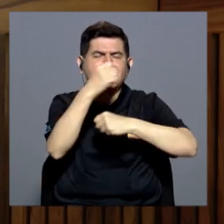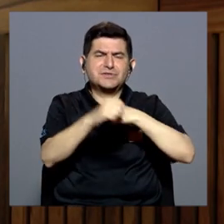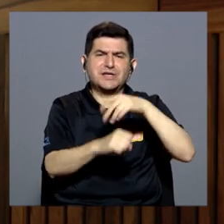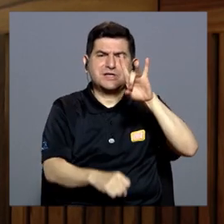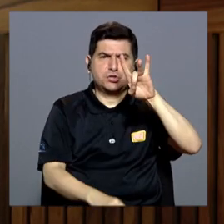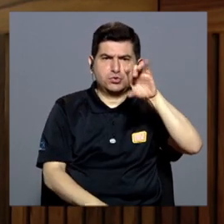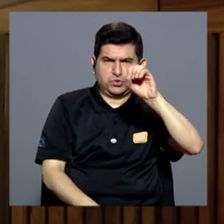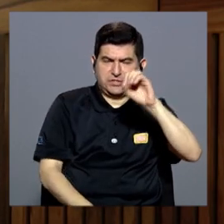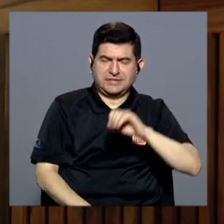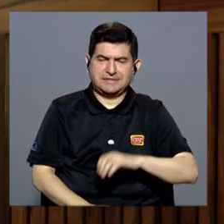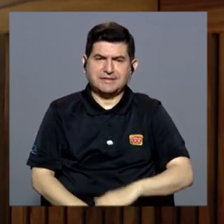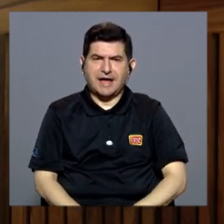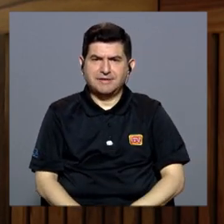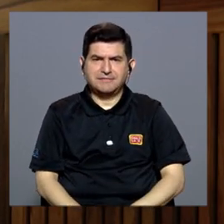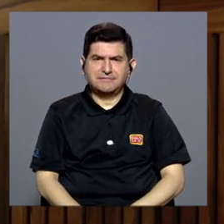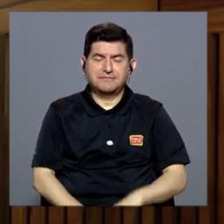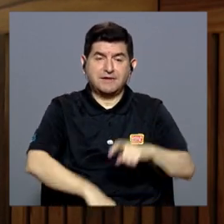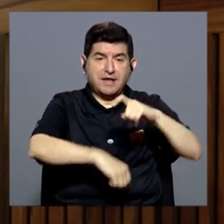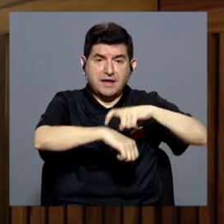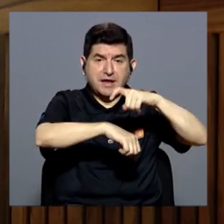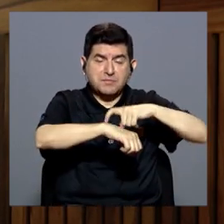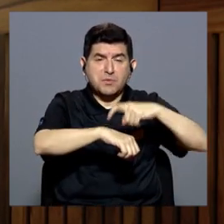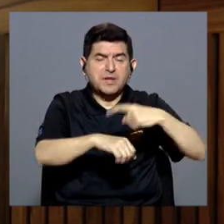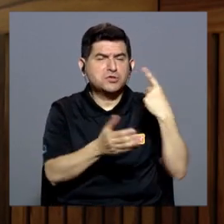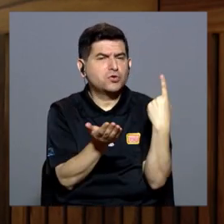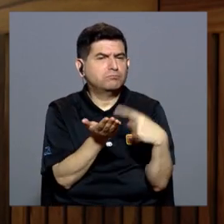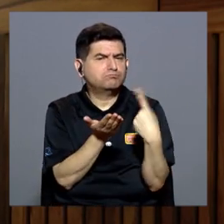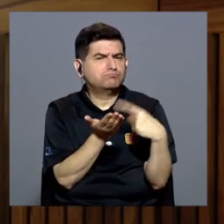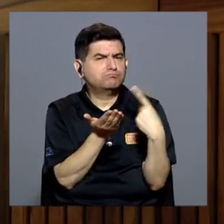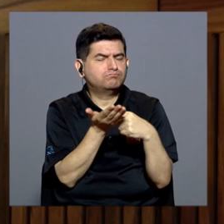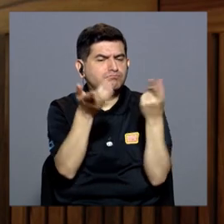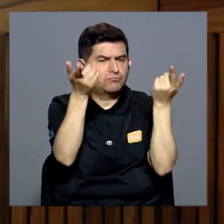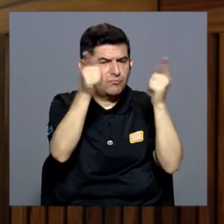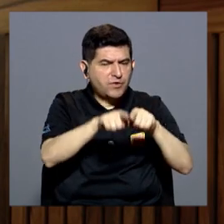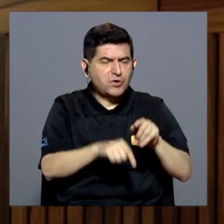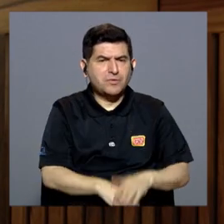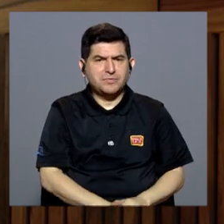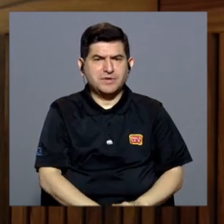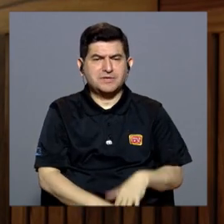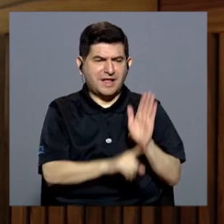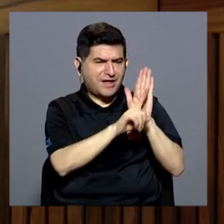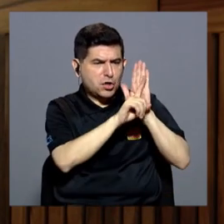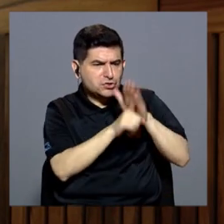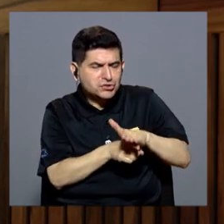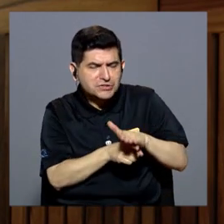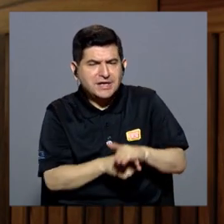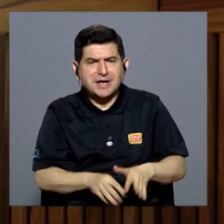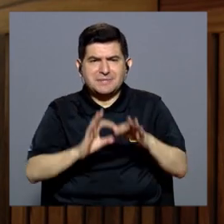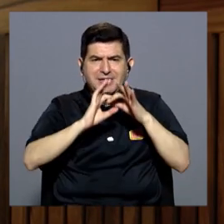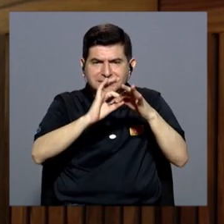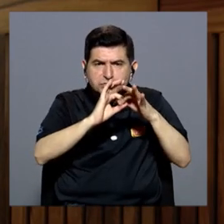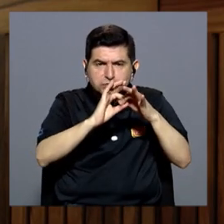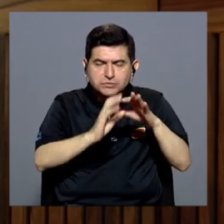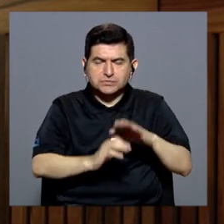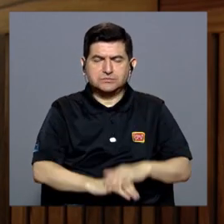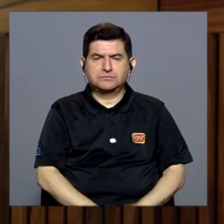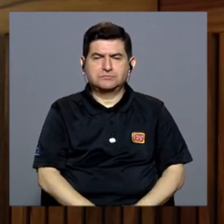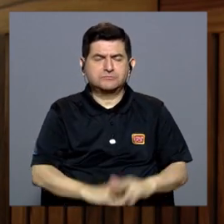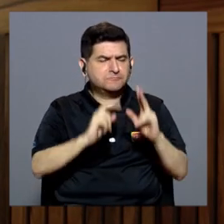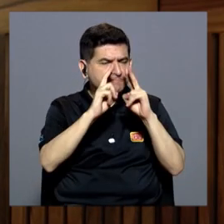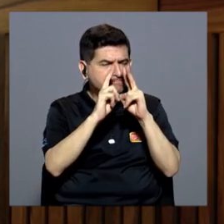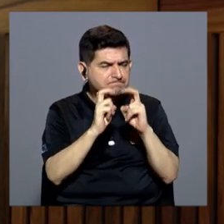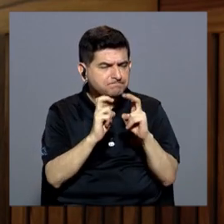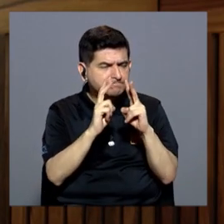80, cuando puso sobre la mesa el fenómeno del hostigamiento sexual. Si nosotros